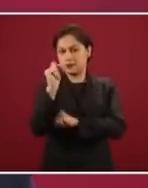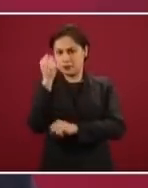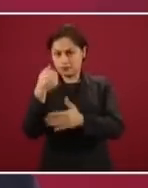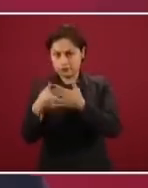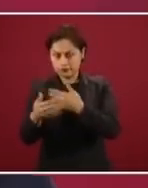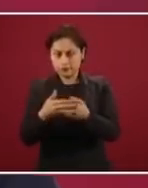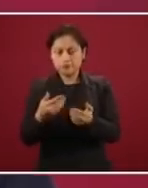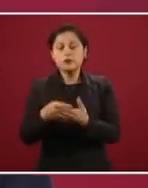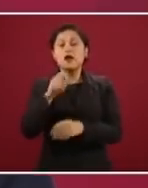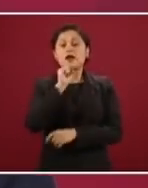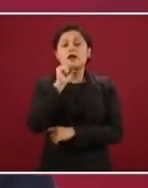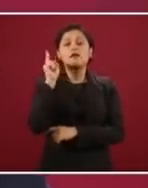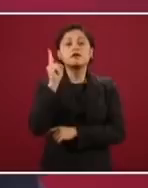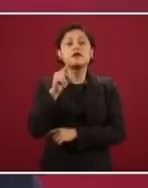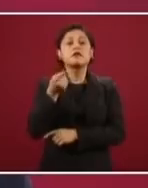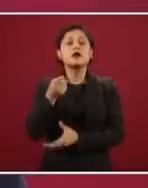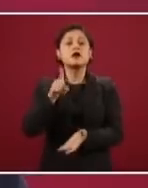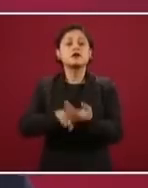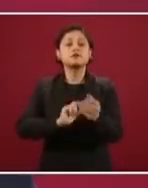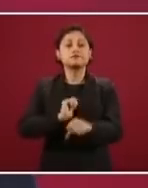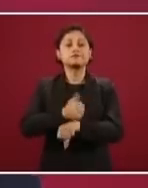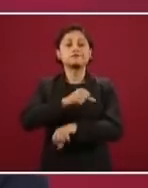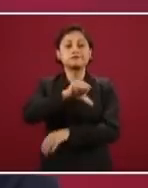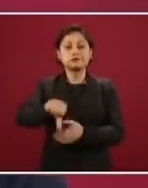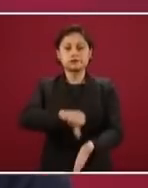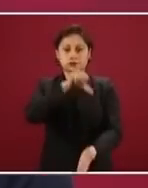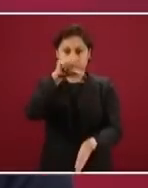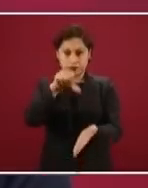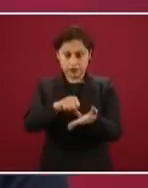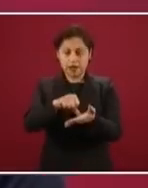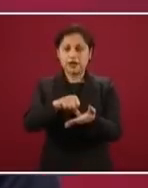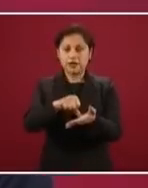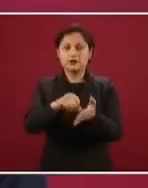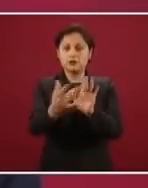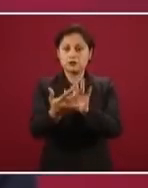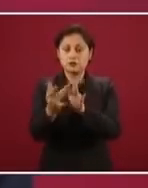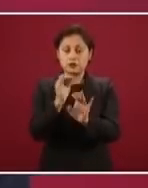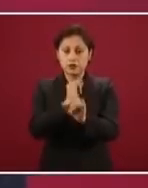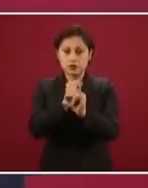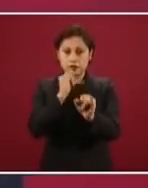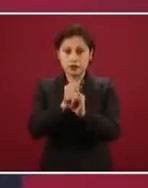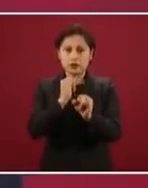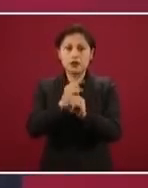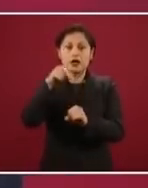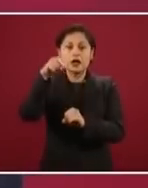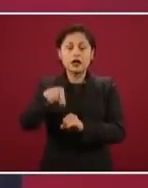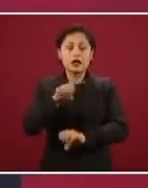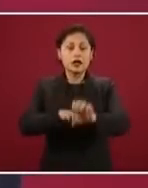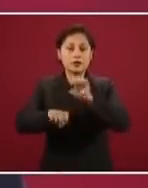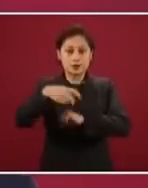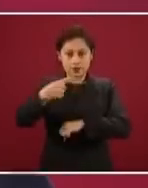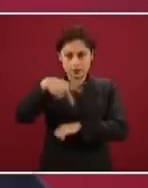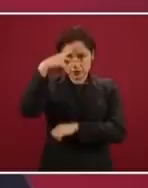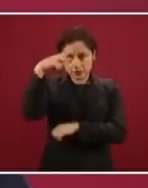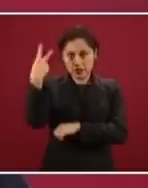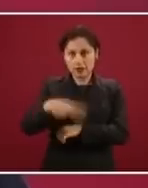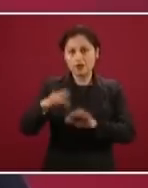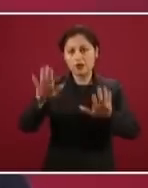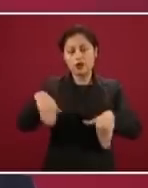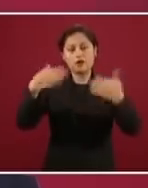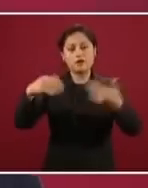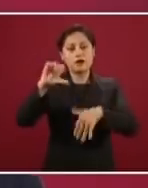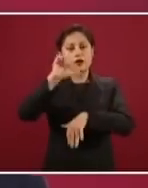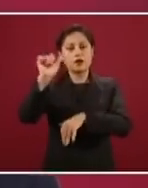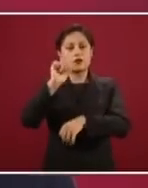un centro de ciberseguridad que brinda servicios a empresas en méxico y otros países de latinoamérica